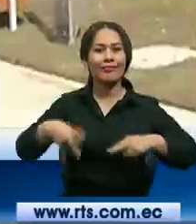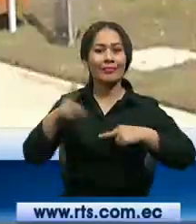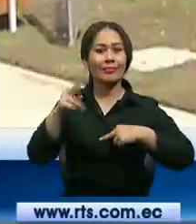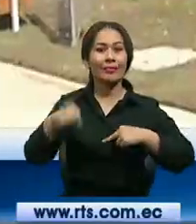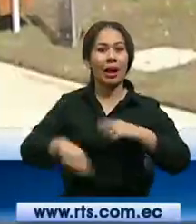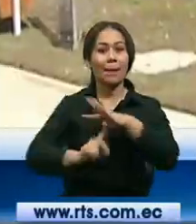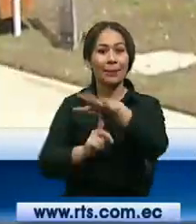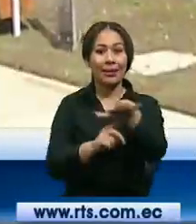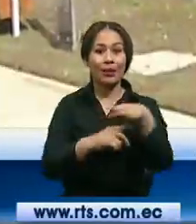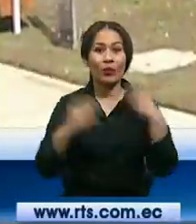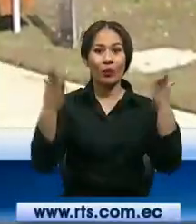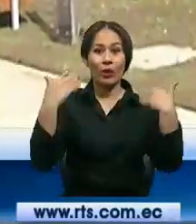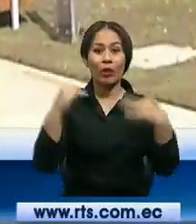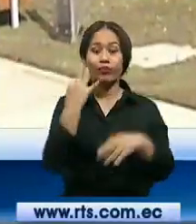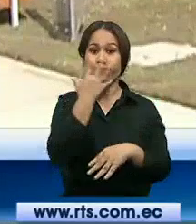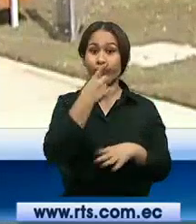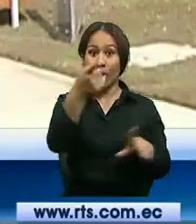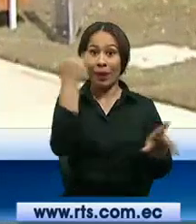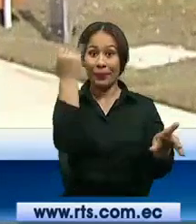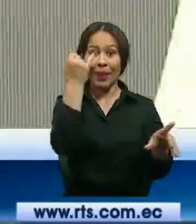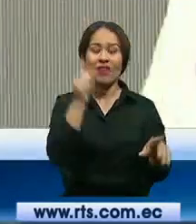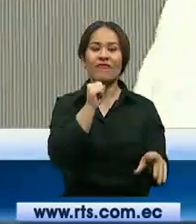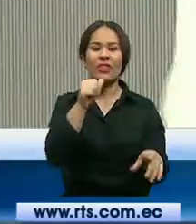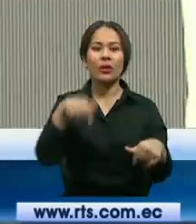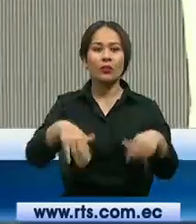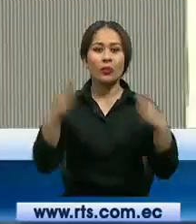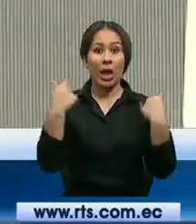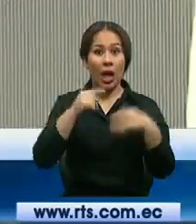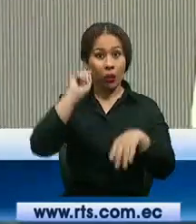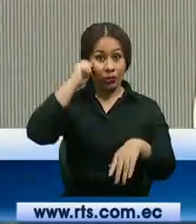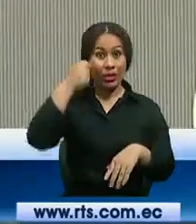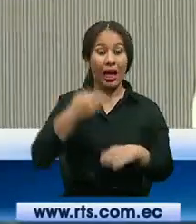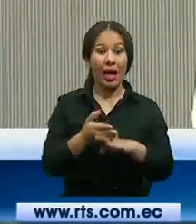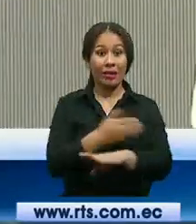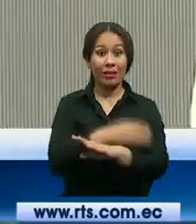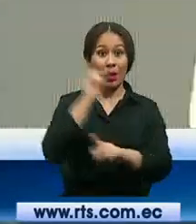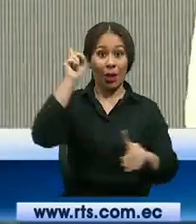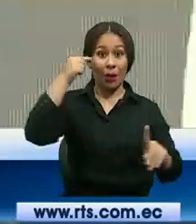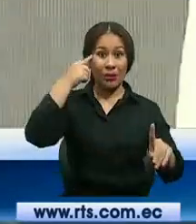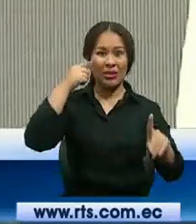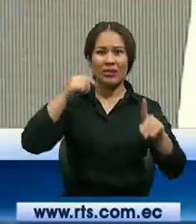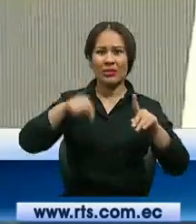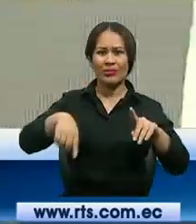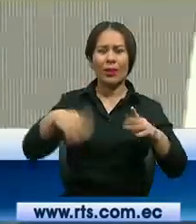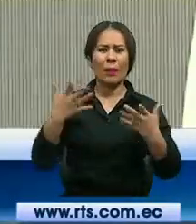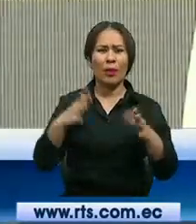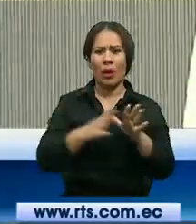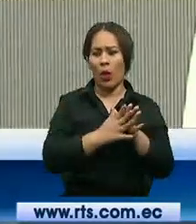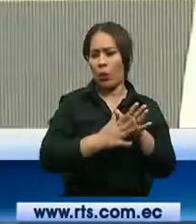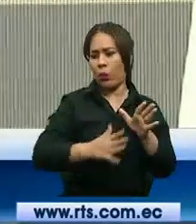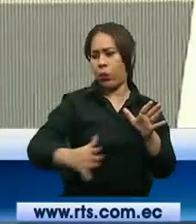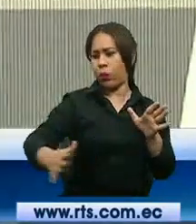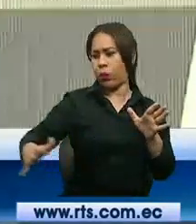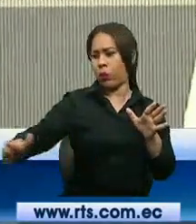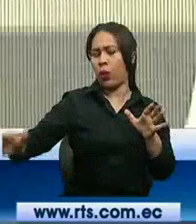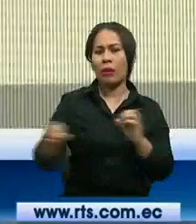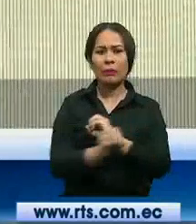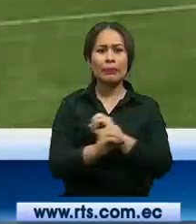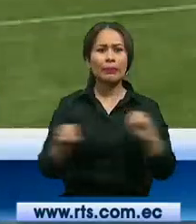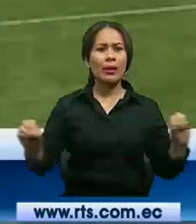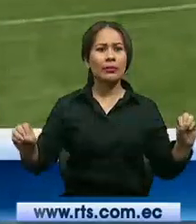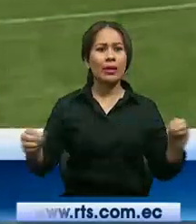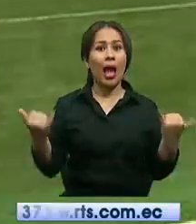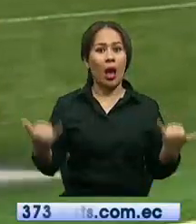Guayaquil las áreas verdes que le hacían falta. Recuerda que cuando llegamos al gobierno era medio metro cuadrado por